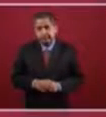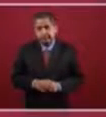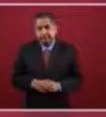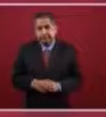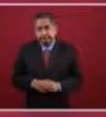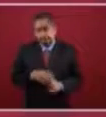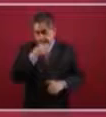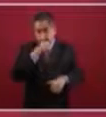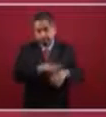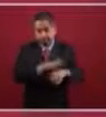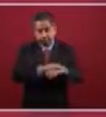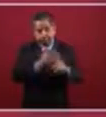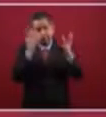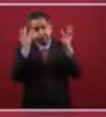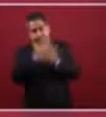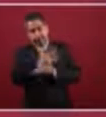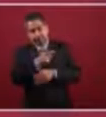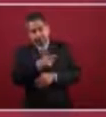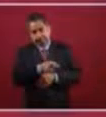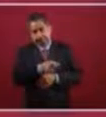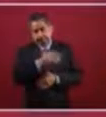se van a llevar una sorpresa.